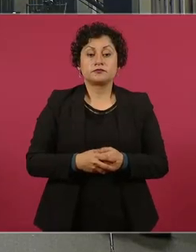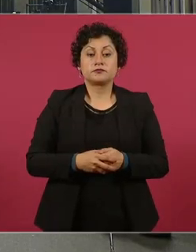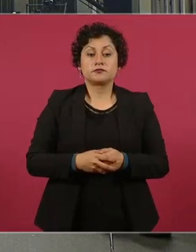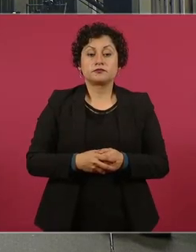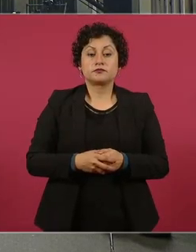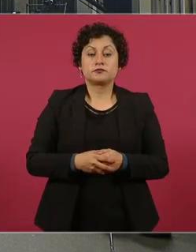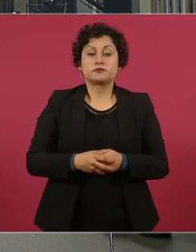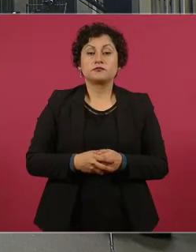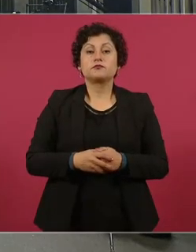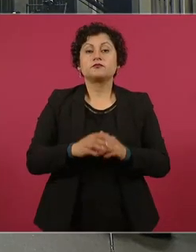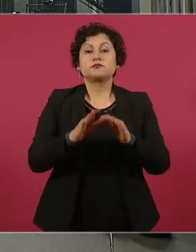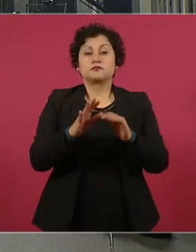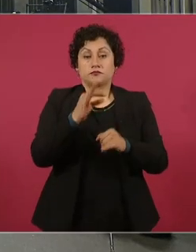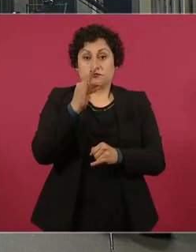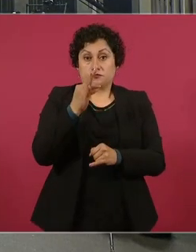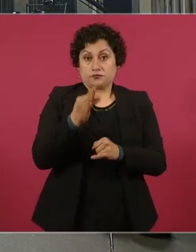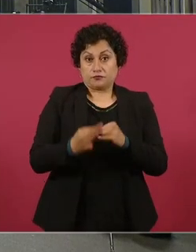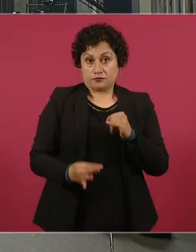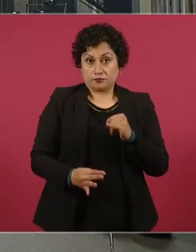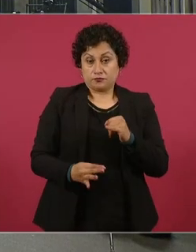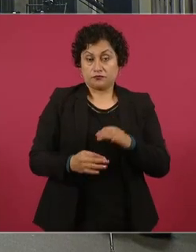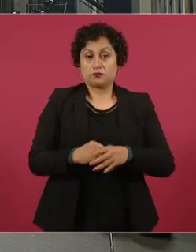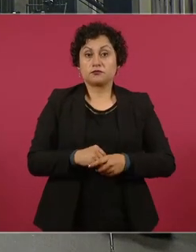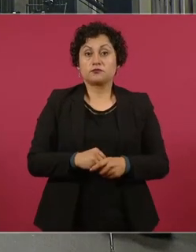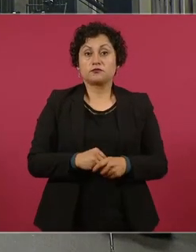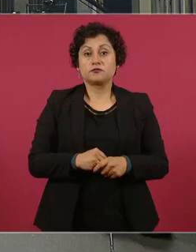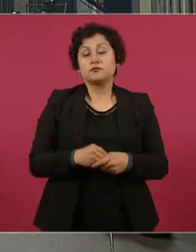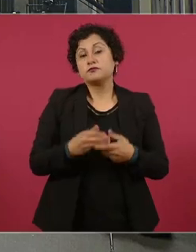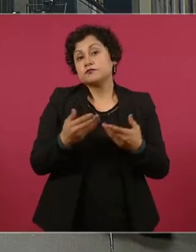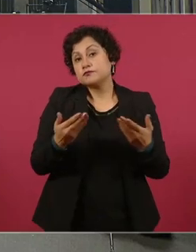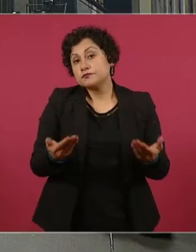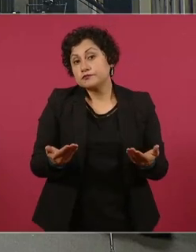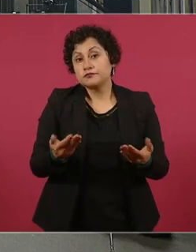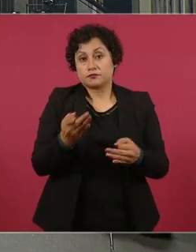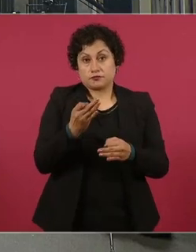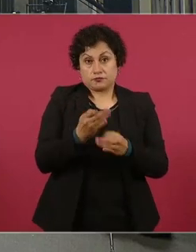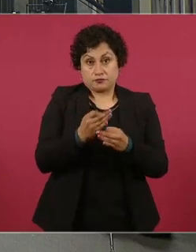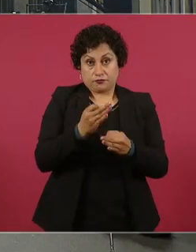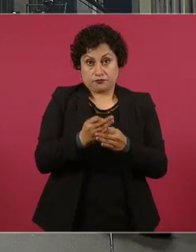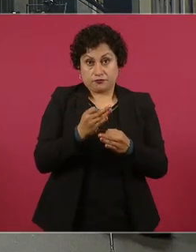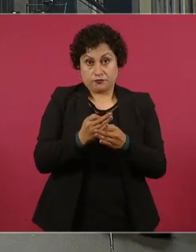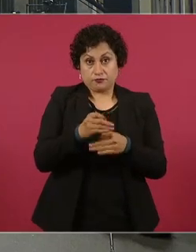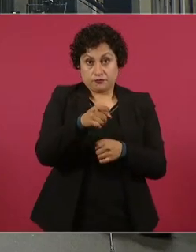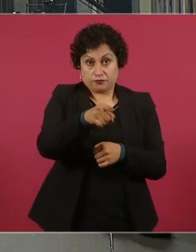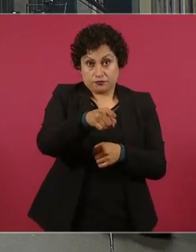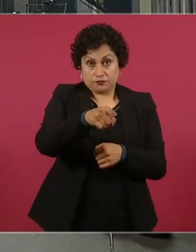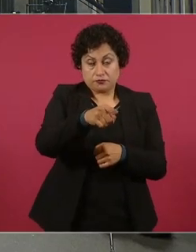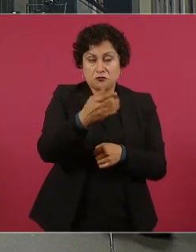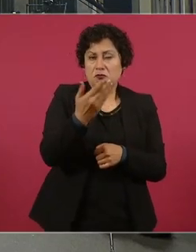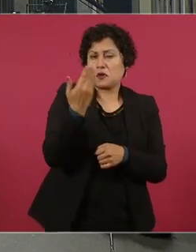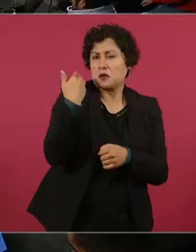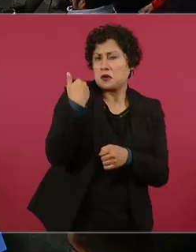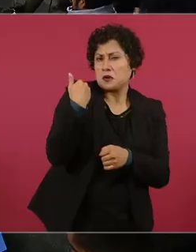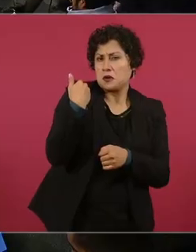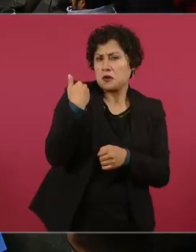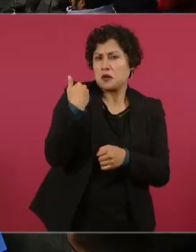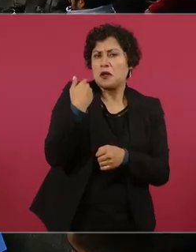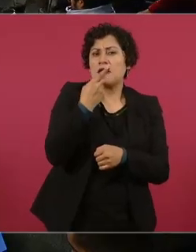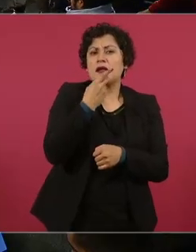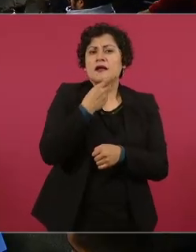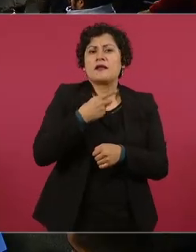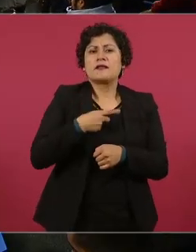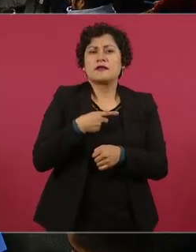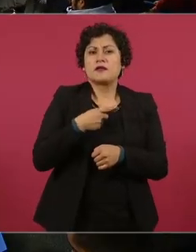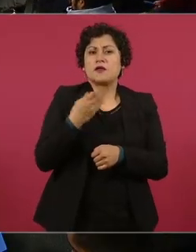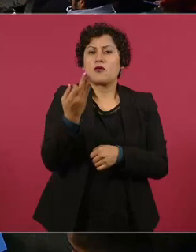Bueno, y finalmente, pues ahorita usted nos acaba, bueno, nos adelantó hace unos días que el día próximo, el próximo cinco